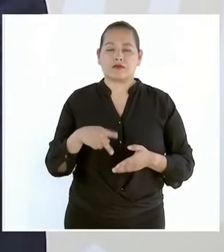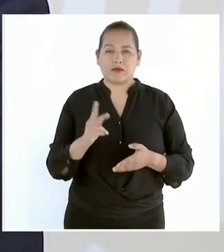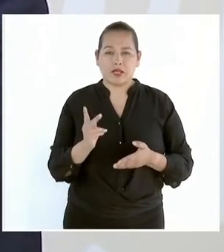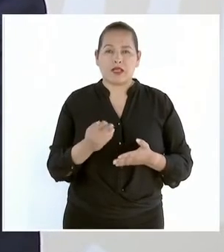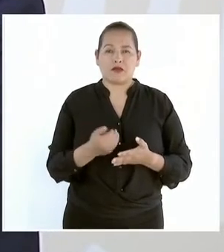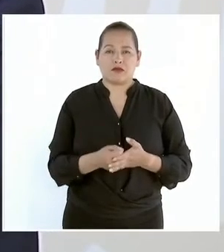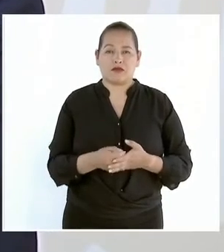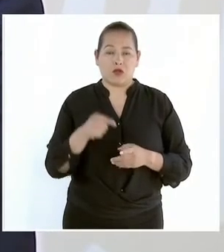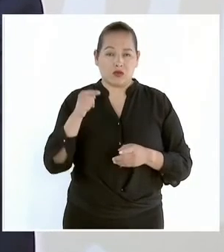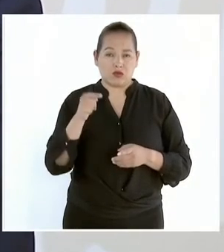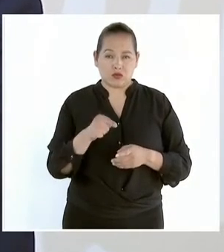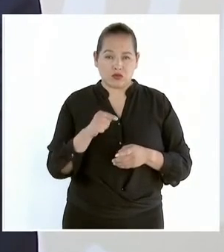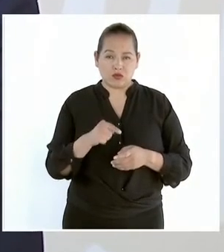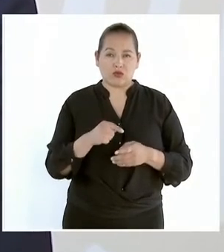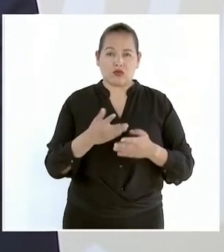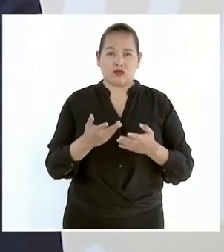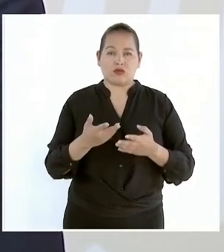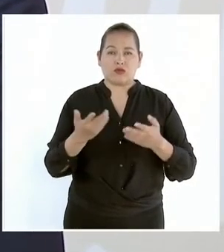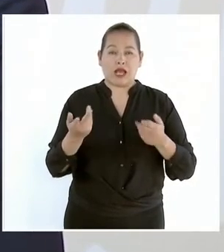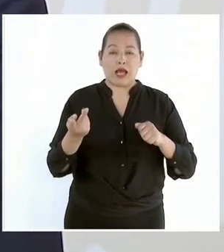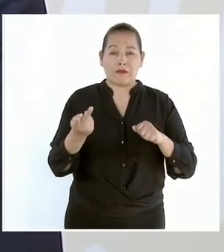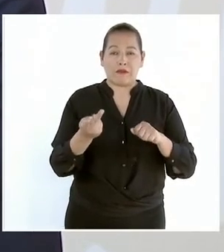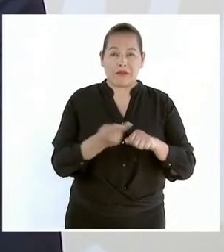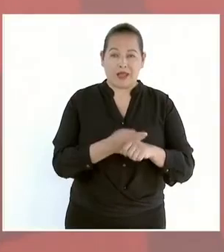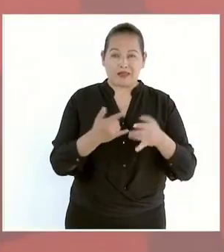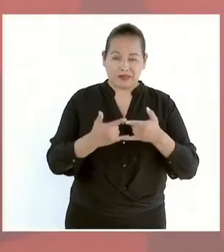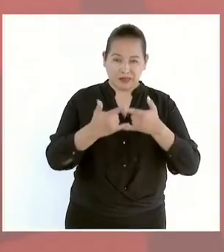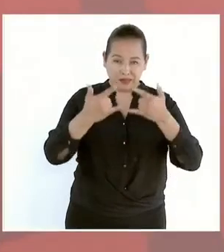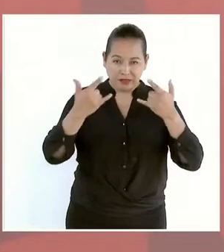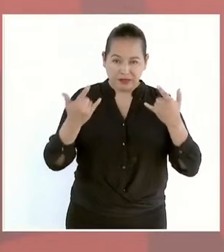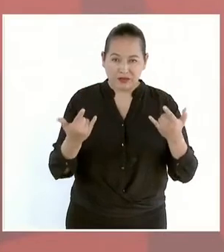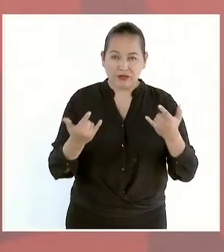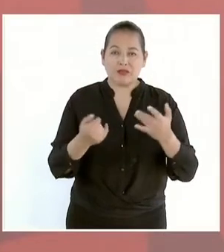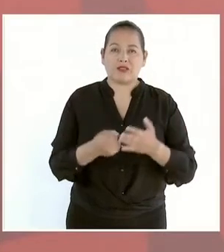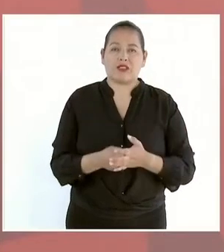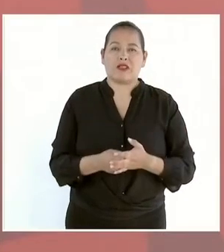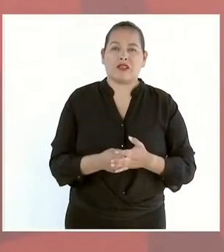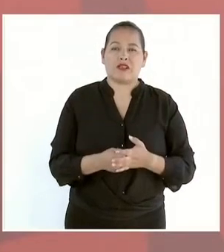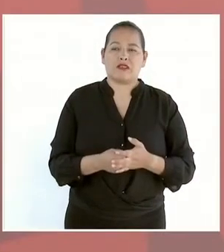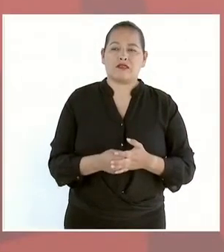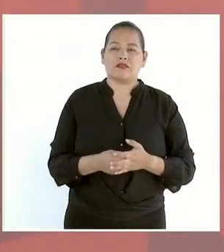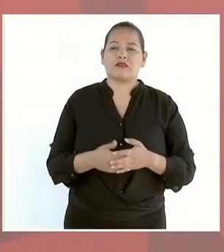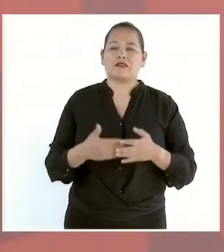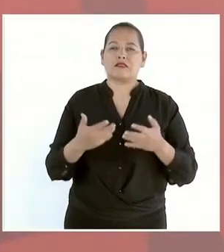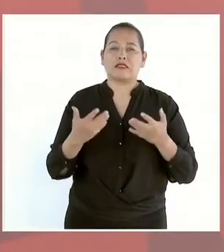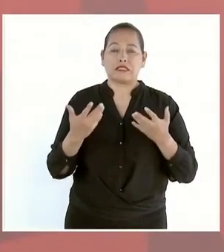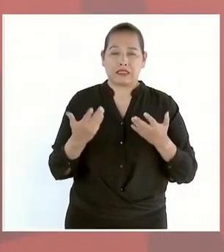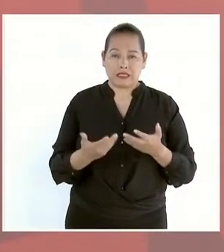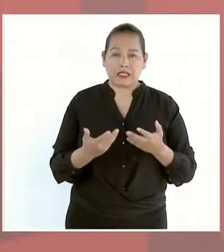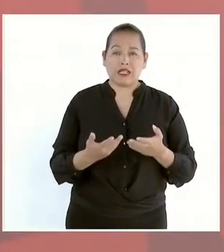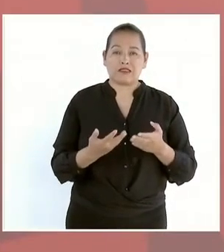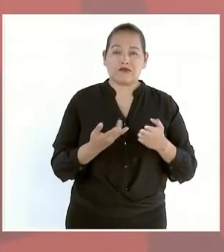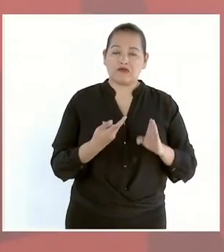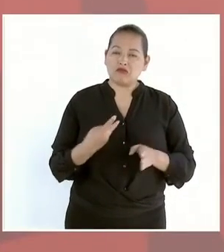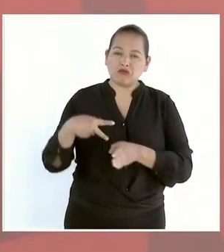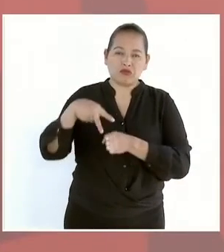pablo vas a hacer un proceso a mula